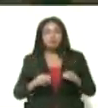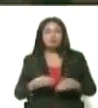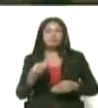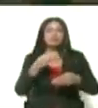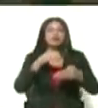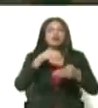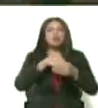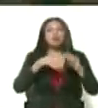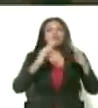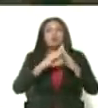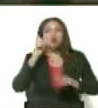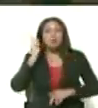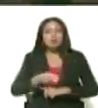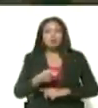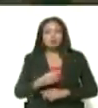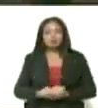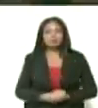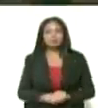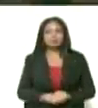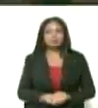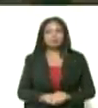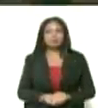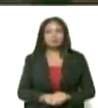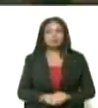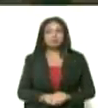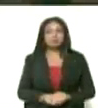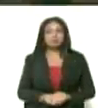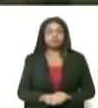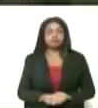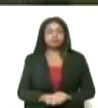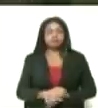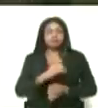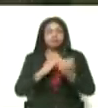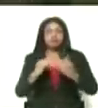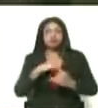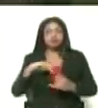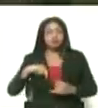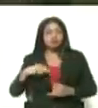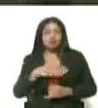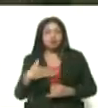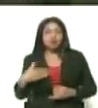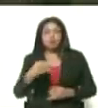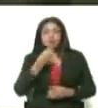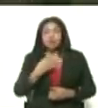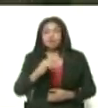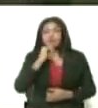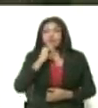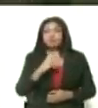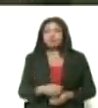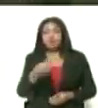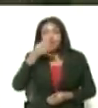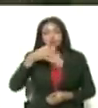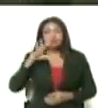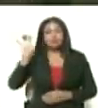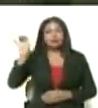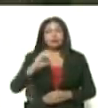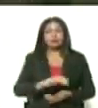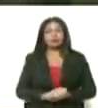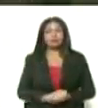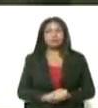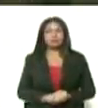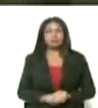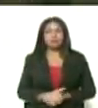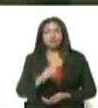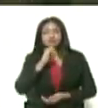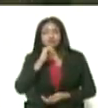cuarentena obligatoria. Finalmente, queríamos dar una buena noticia a nuestro país y era